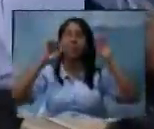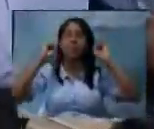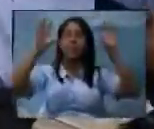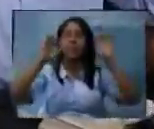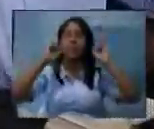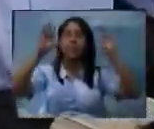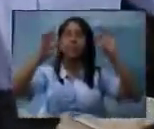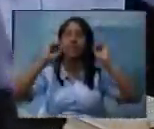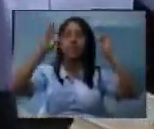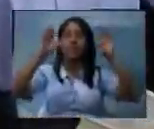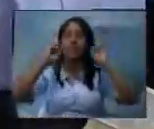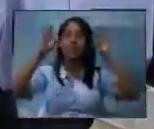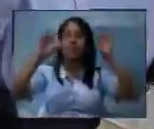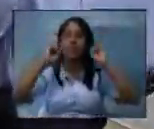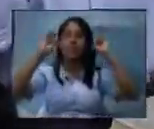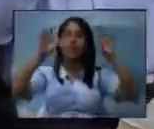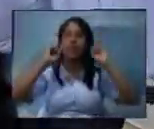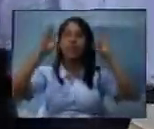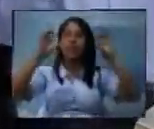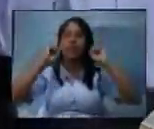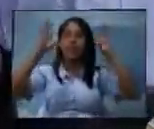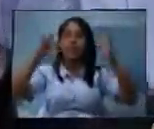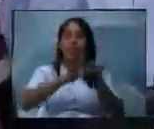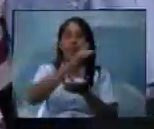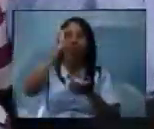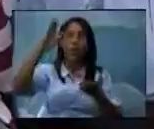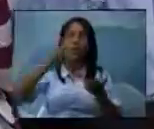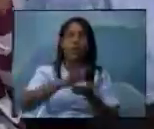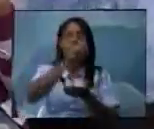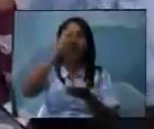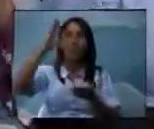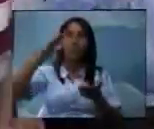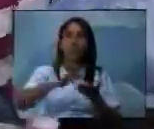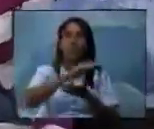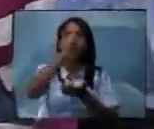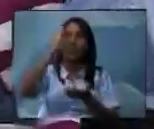shalom.